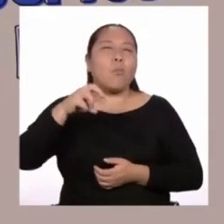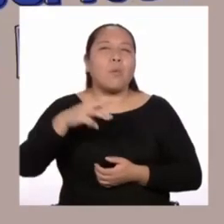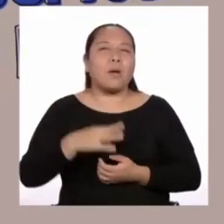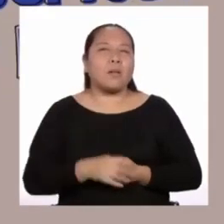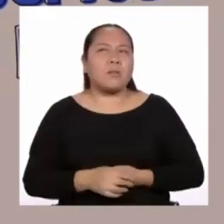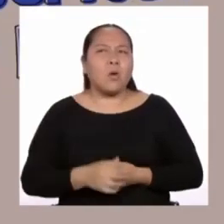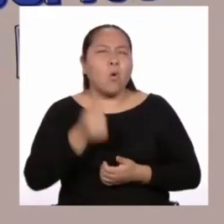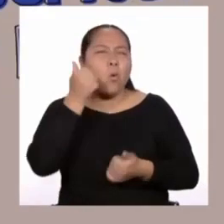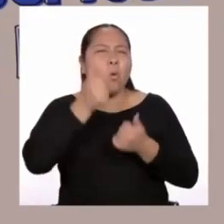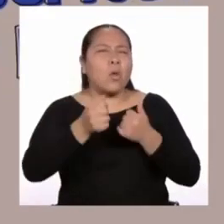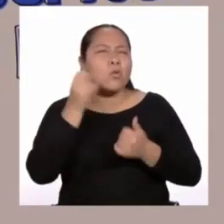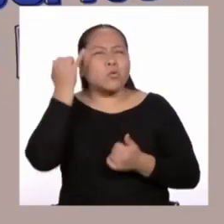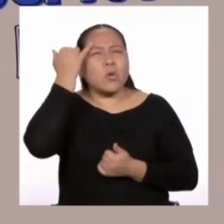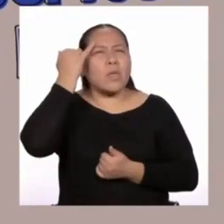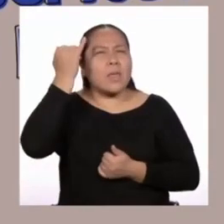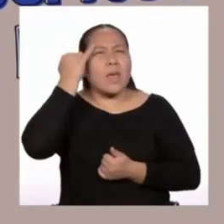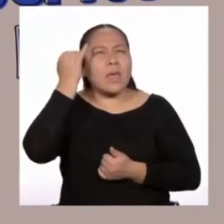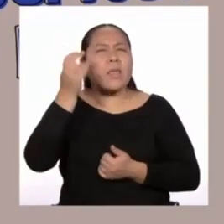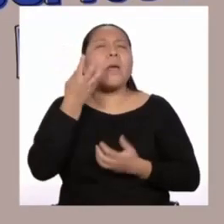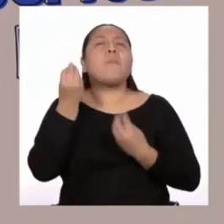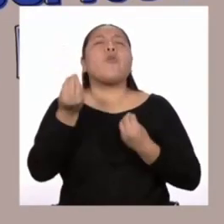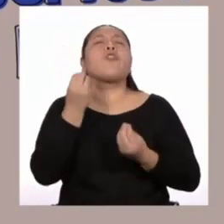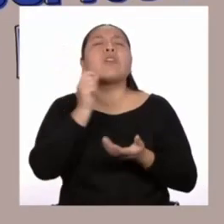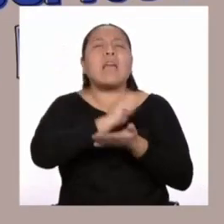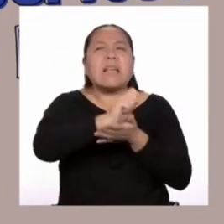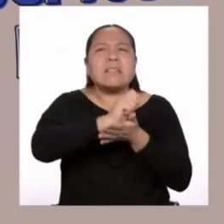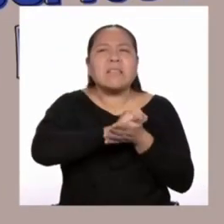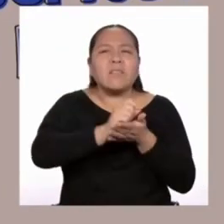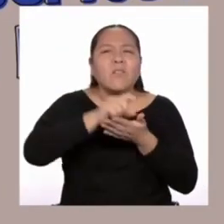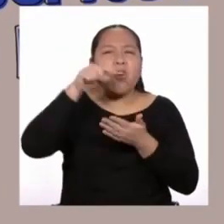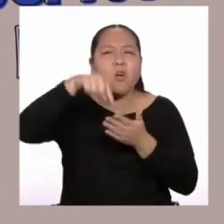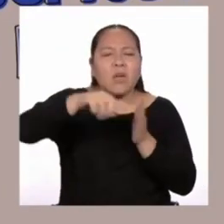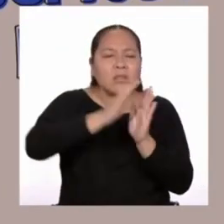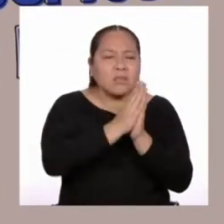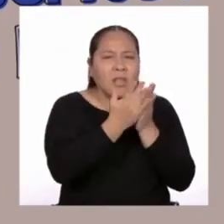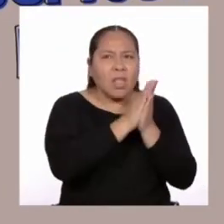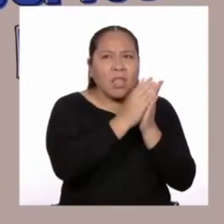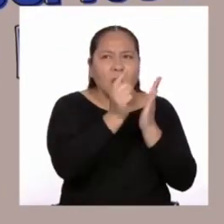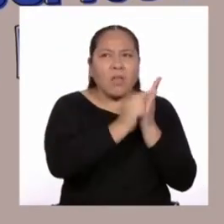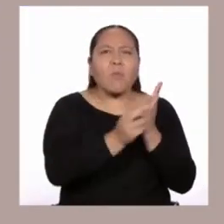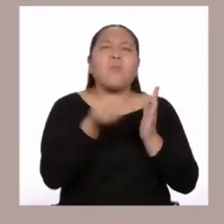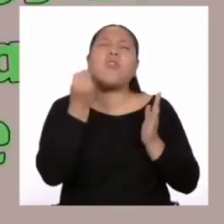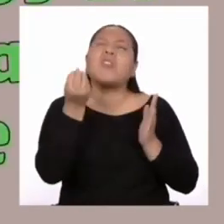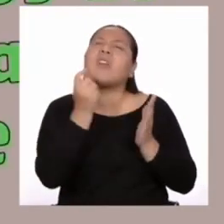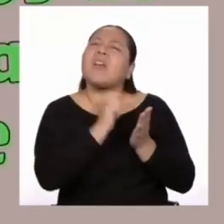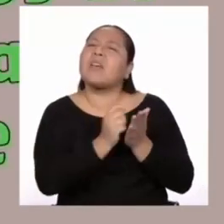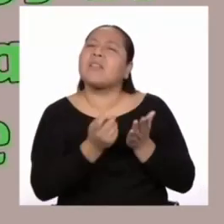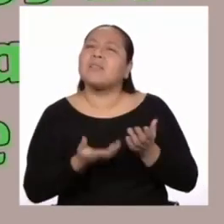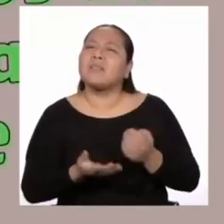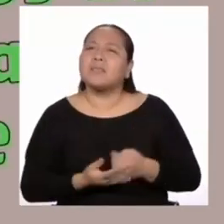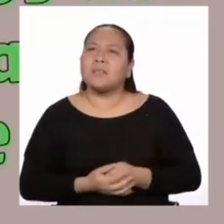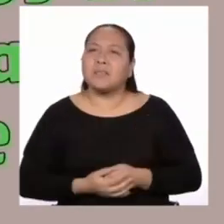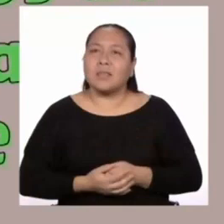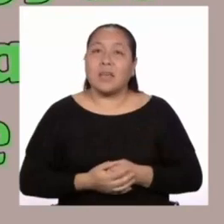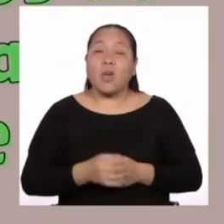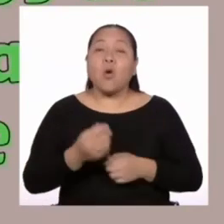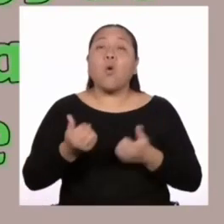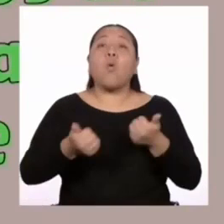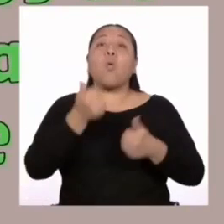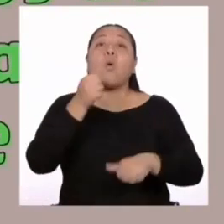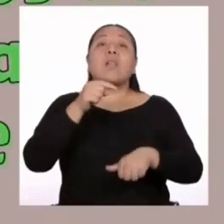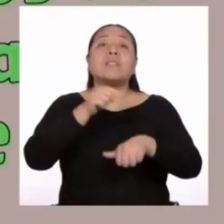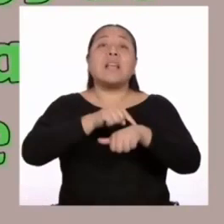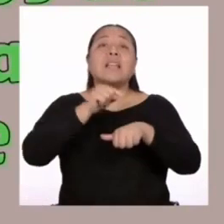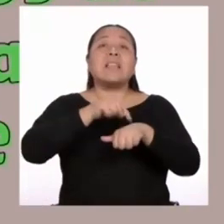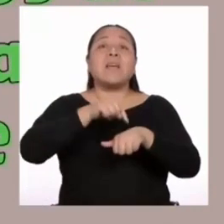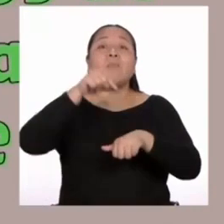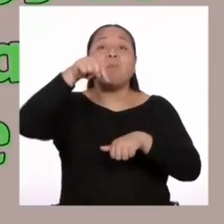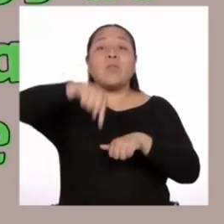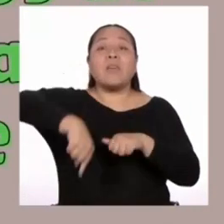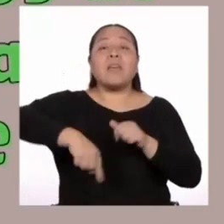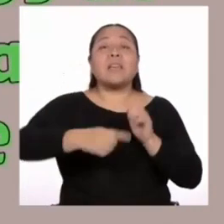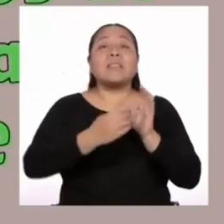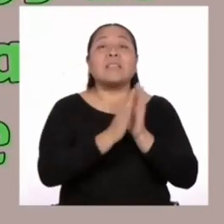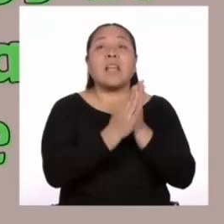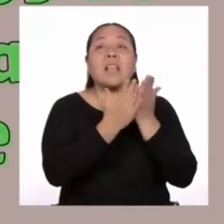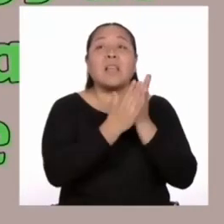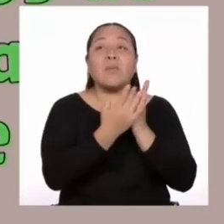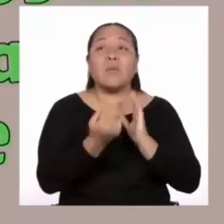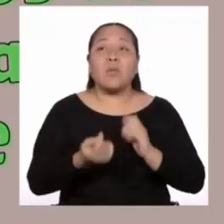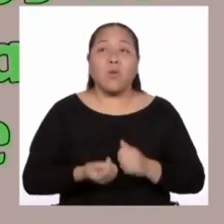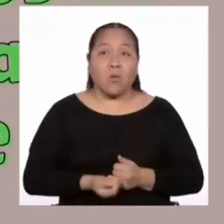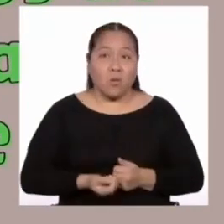que fue su intención al escribir este manuscrito y por qué crees que lo hizo? ¿Qué época nos presenta este manuscrito? ¿Y